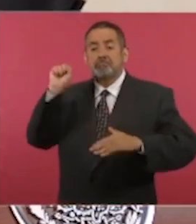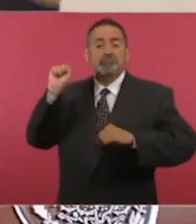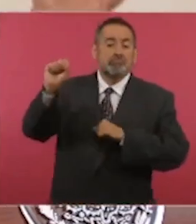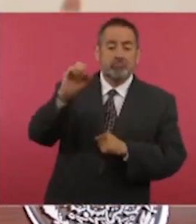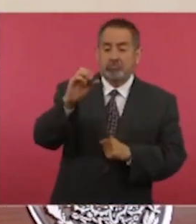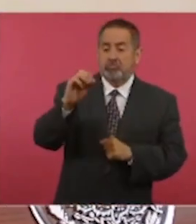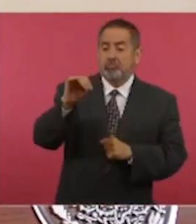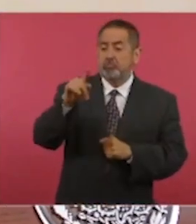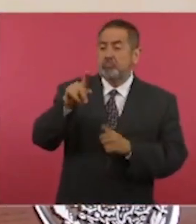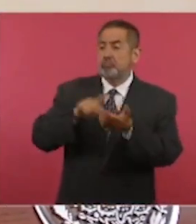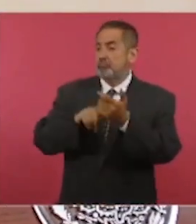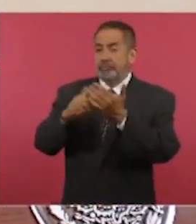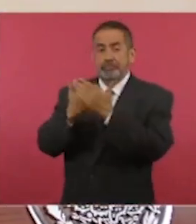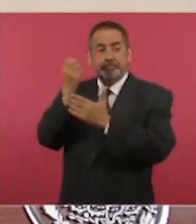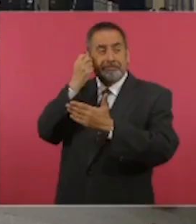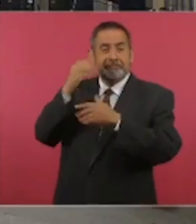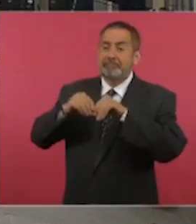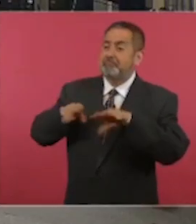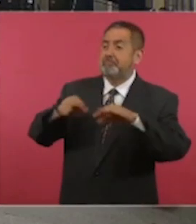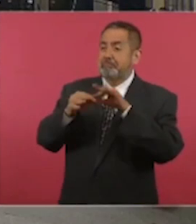aquí.